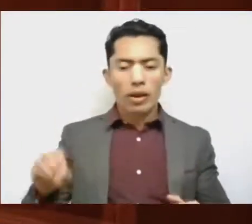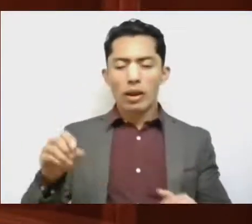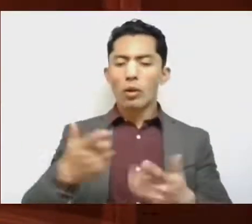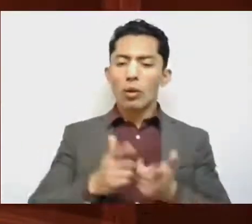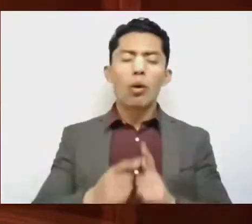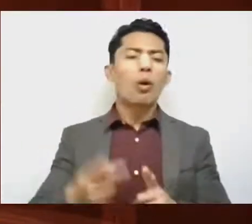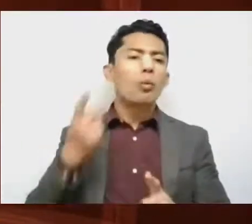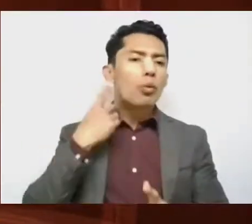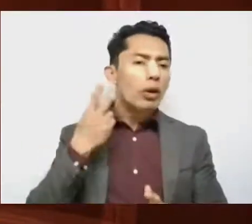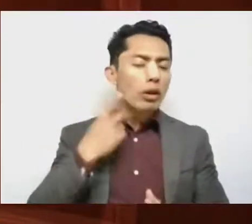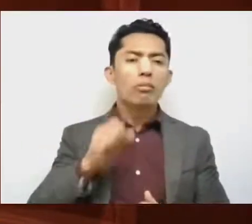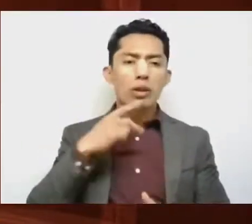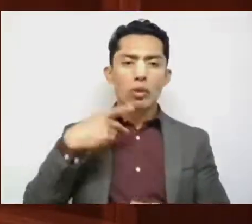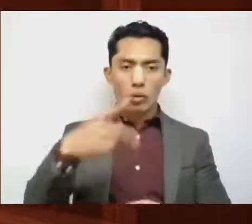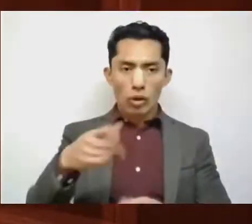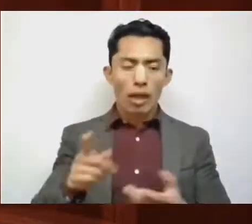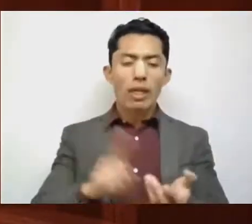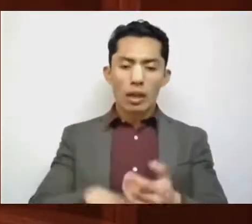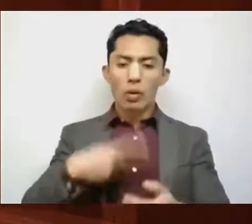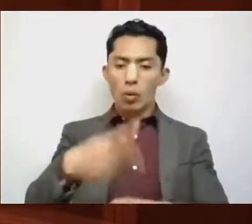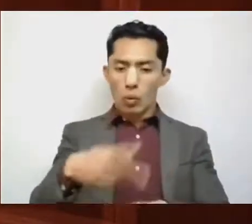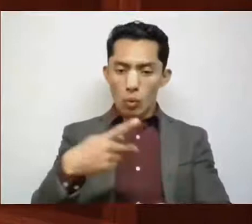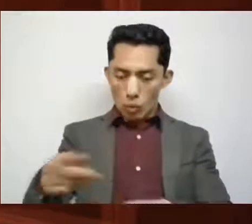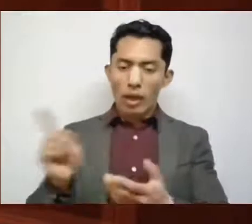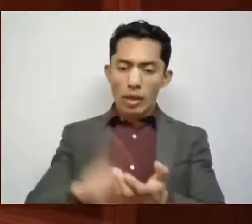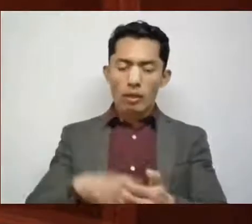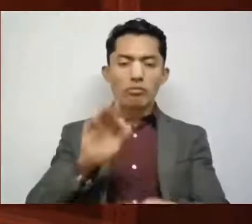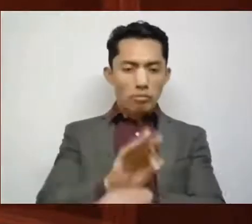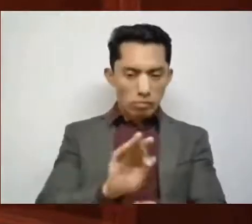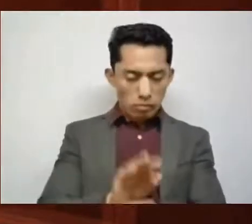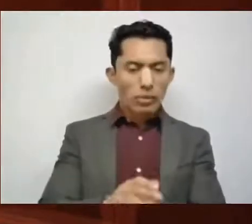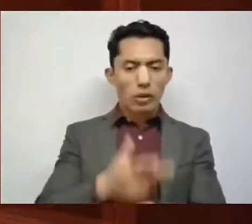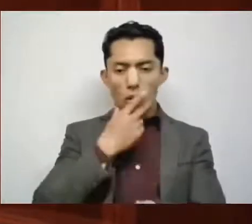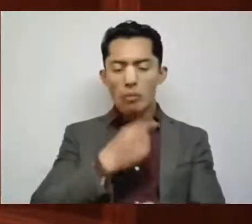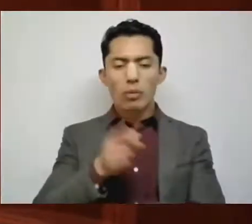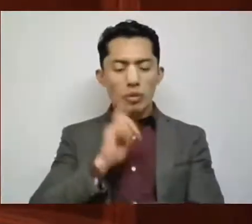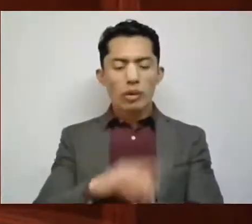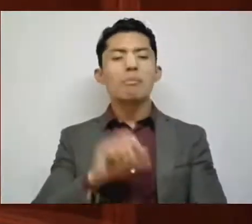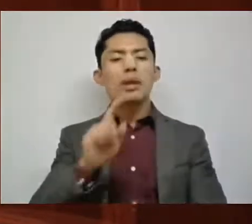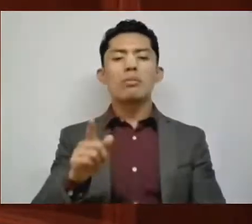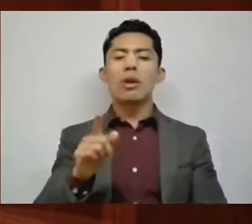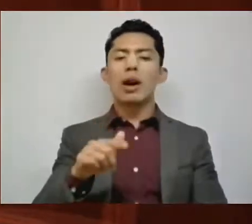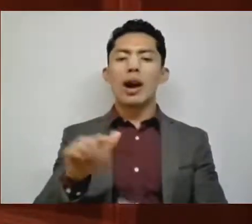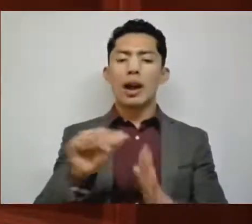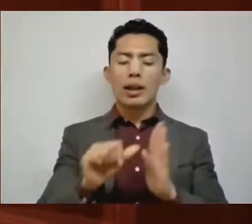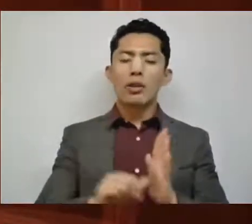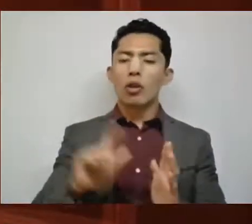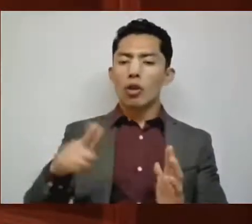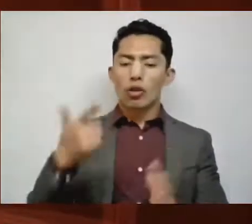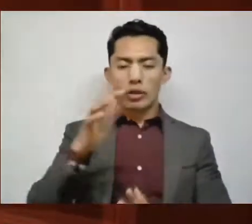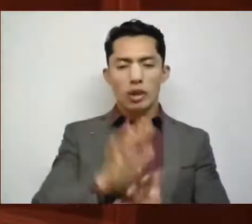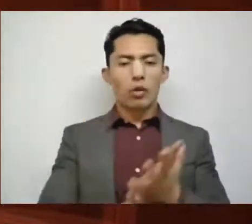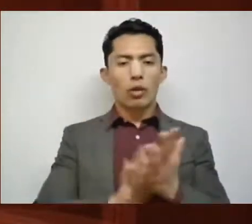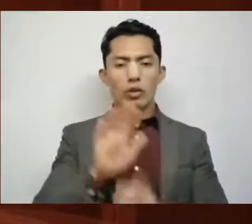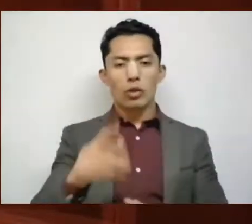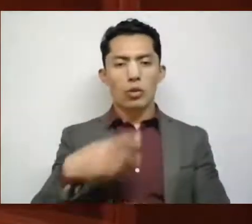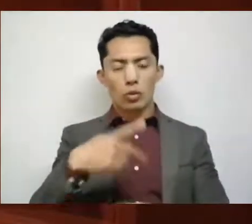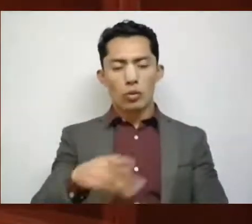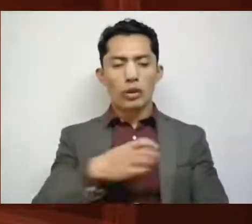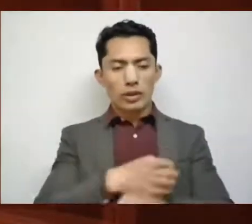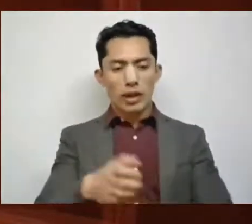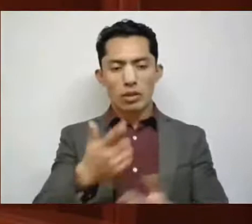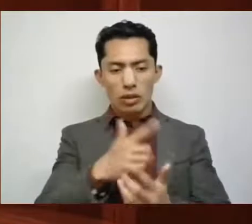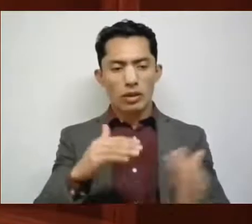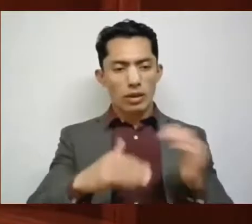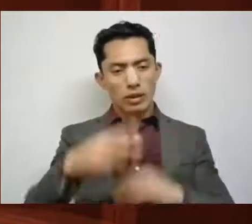a garantizarla en sus órganos. Además, el artículo 12 de la Constitución Política del Estado Libre y Soberano